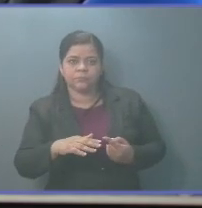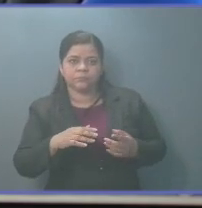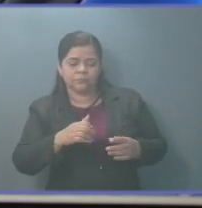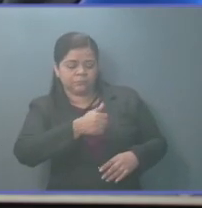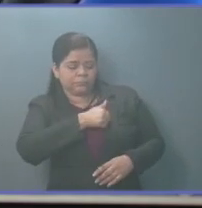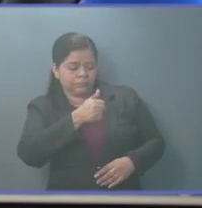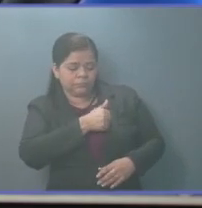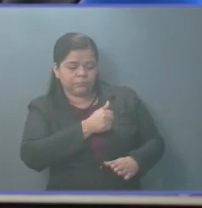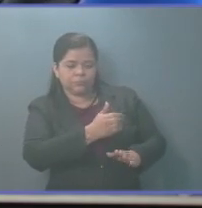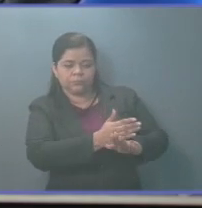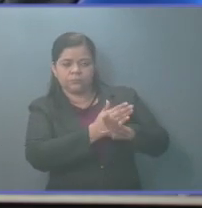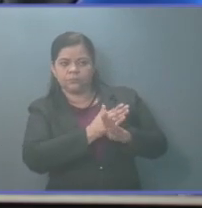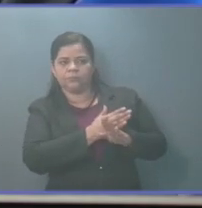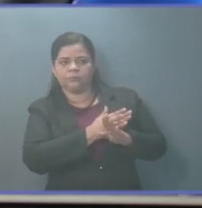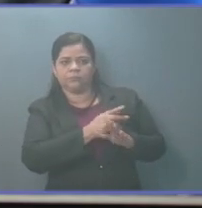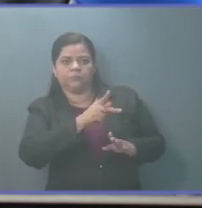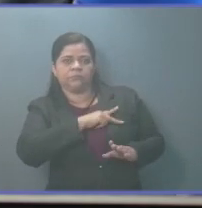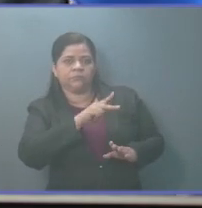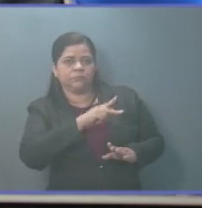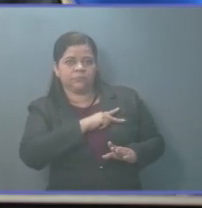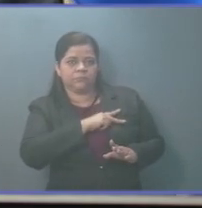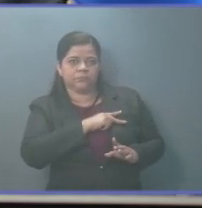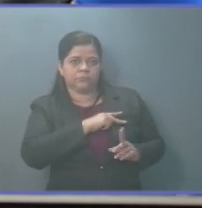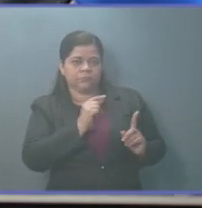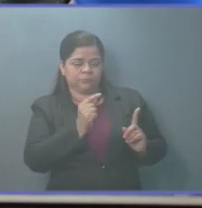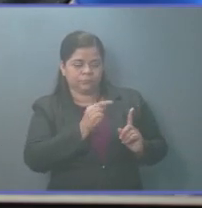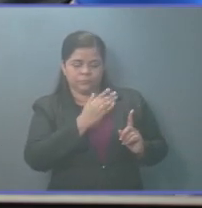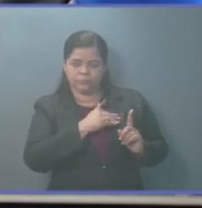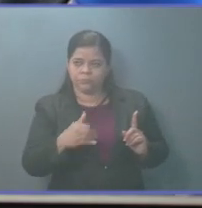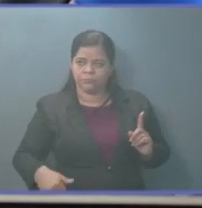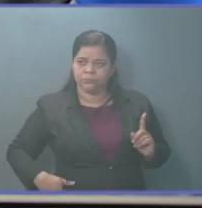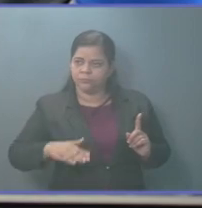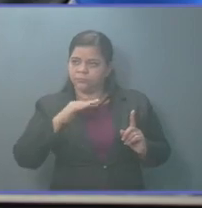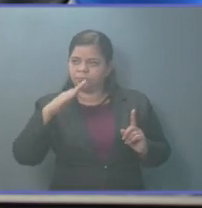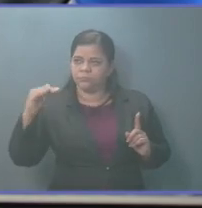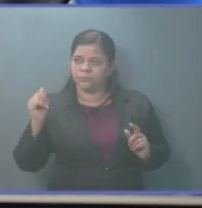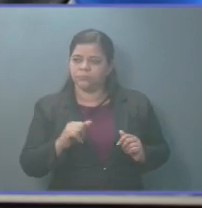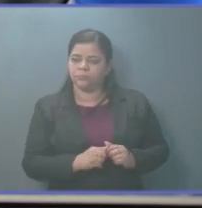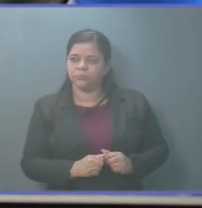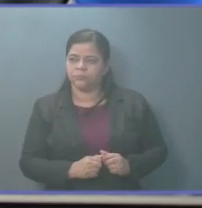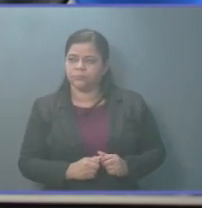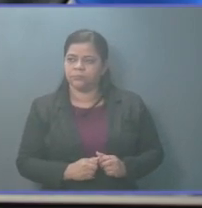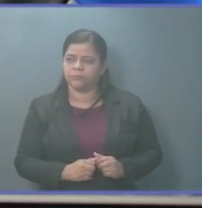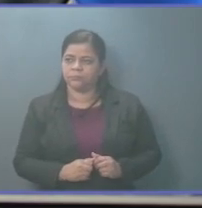seguridad personal al señor presidente de la República.